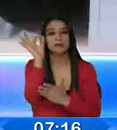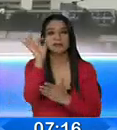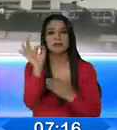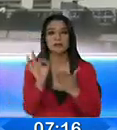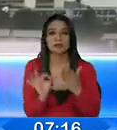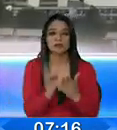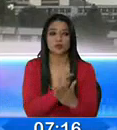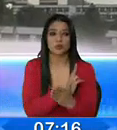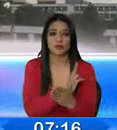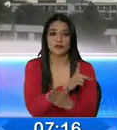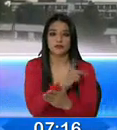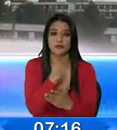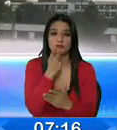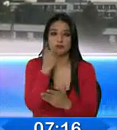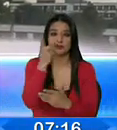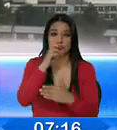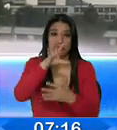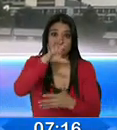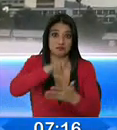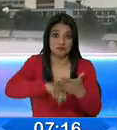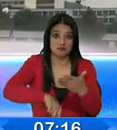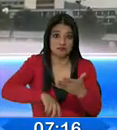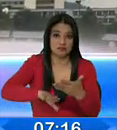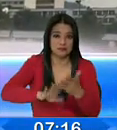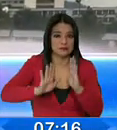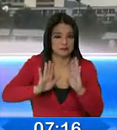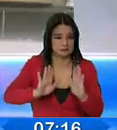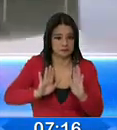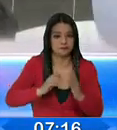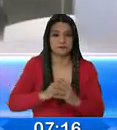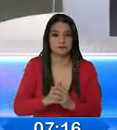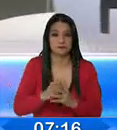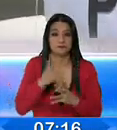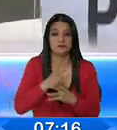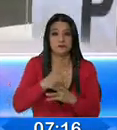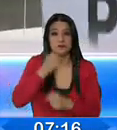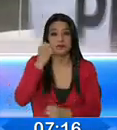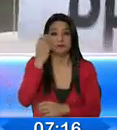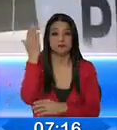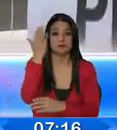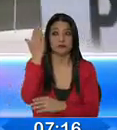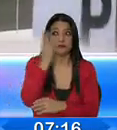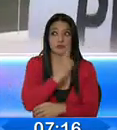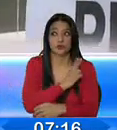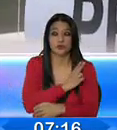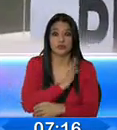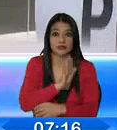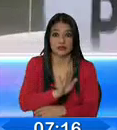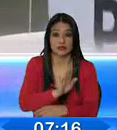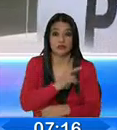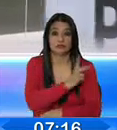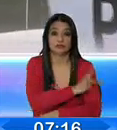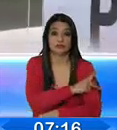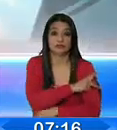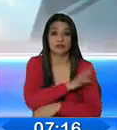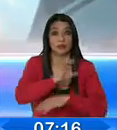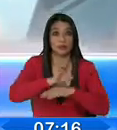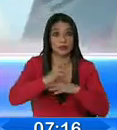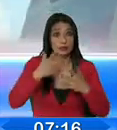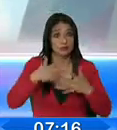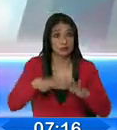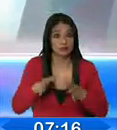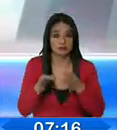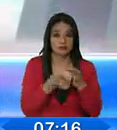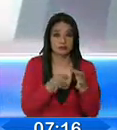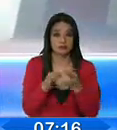las universidades públicas del país. Frente a esto, la Federación de Profesores Universitarios y Politécnicos del Ecuador